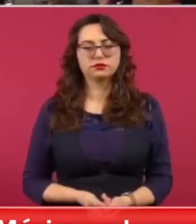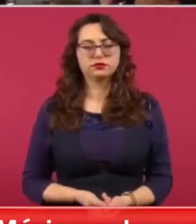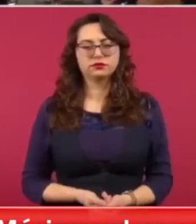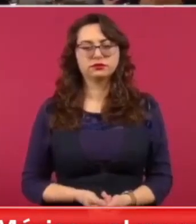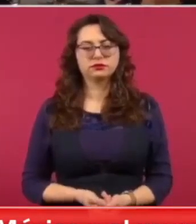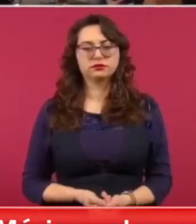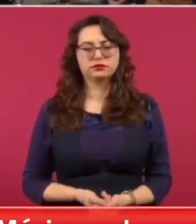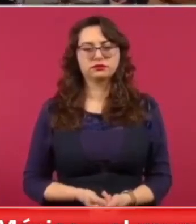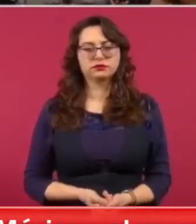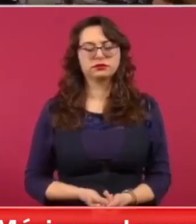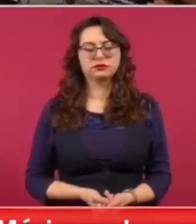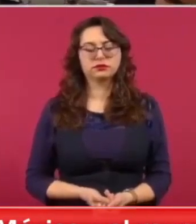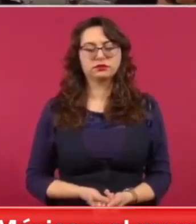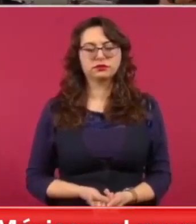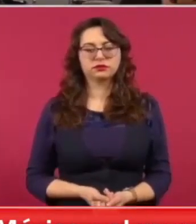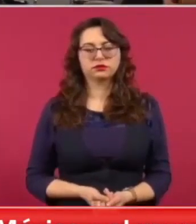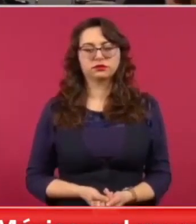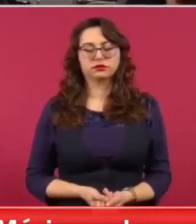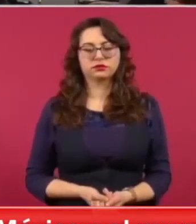al fiscal